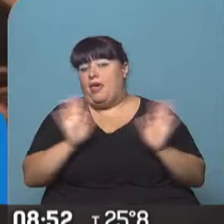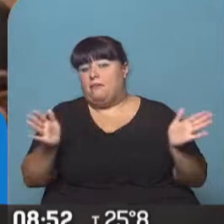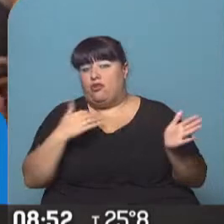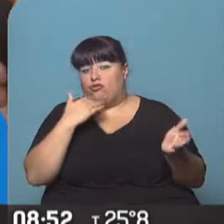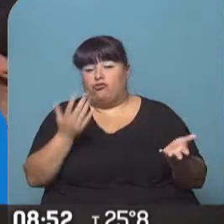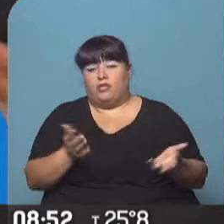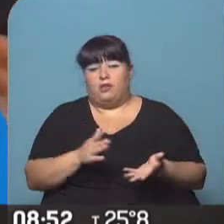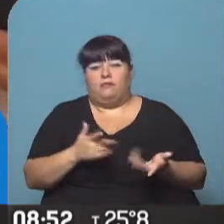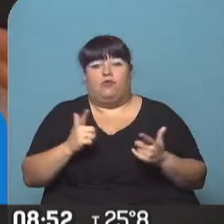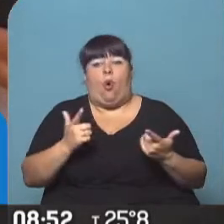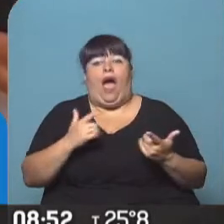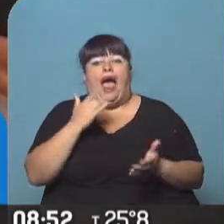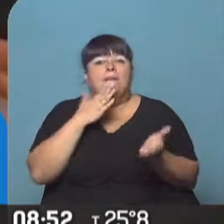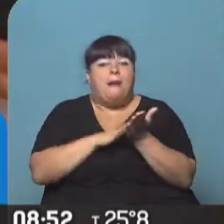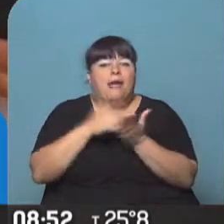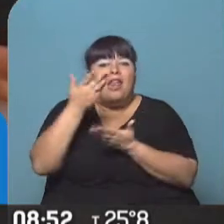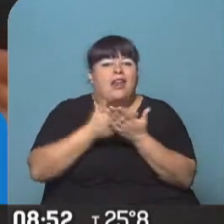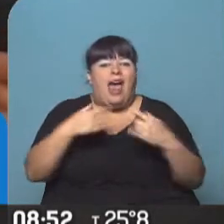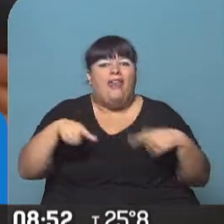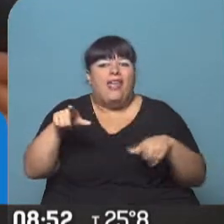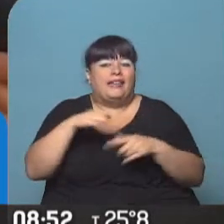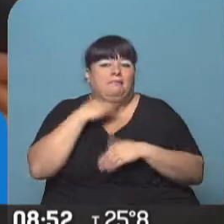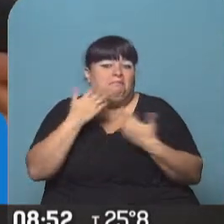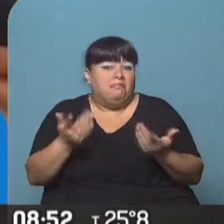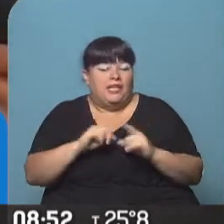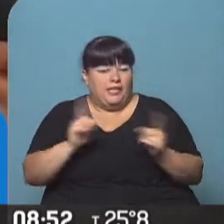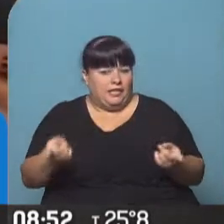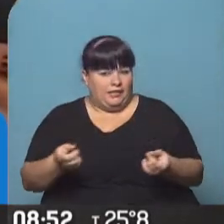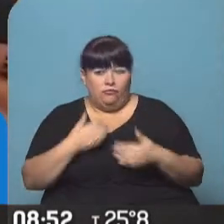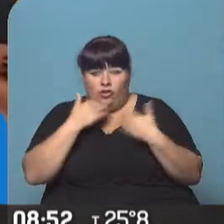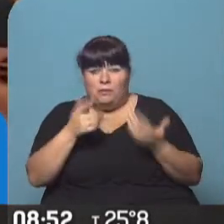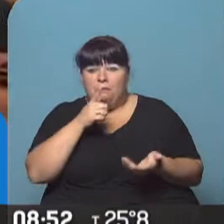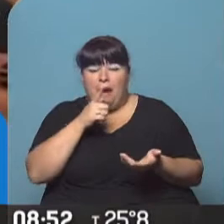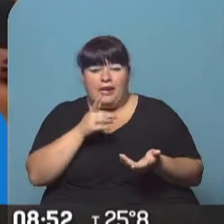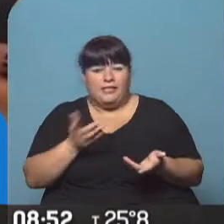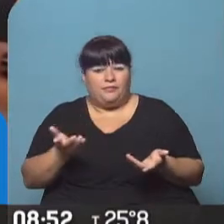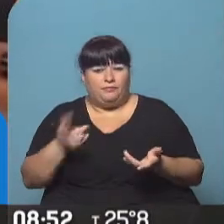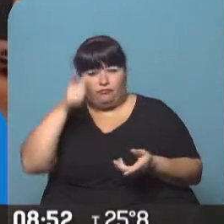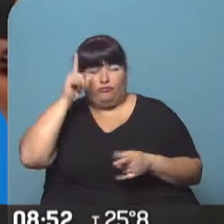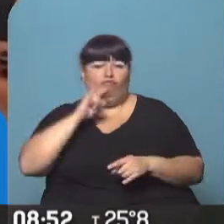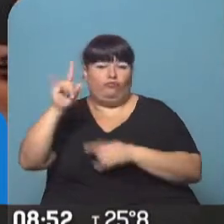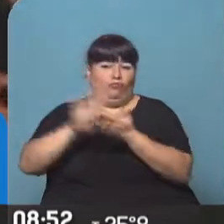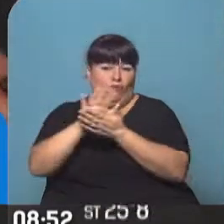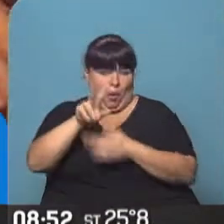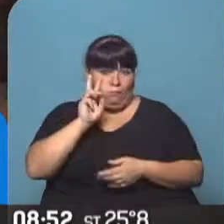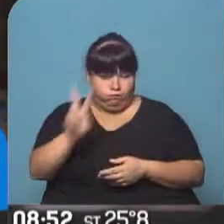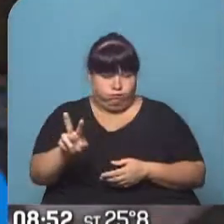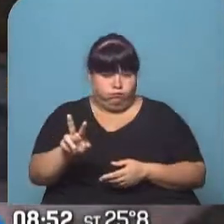eso. No tengo ninguna documentación de ellos ni nada, que tampoco... No sé, parece que está todo en mano policial. ¿Los viste?